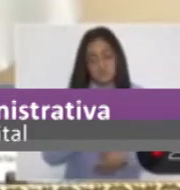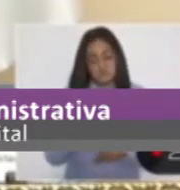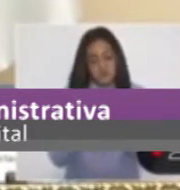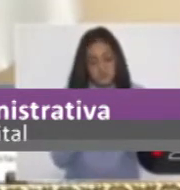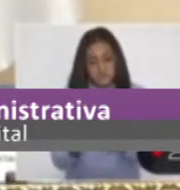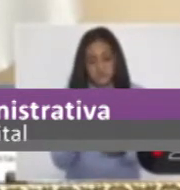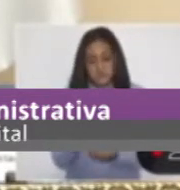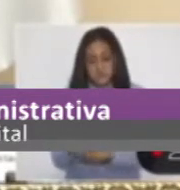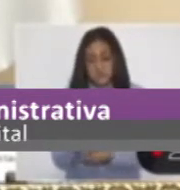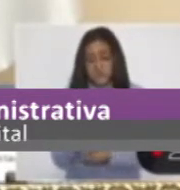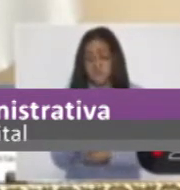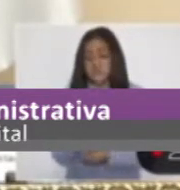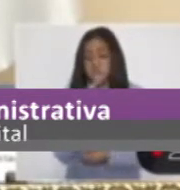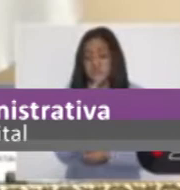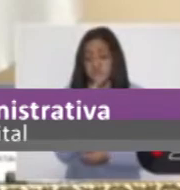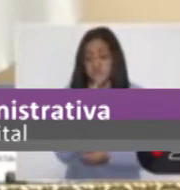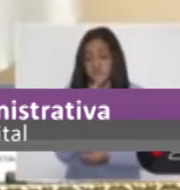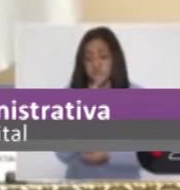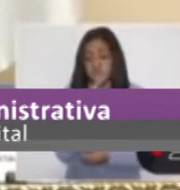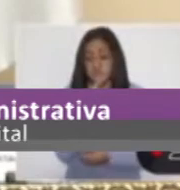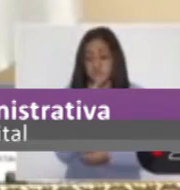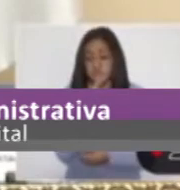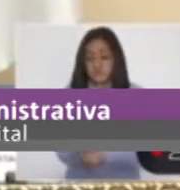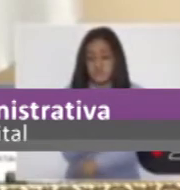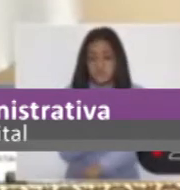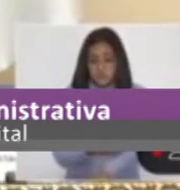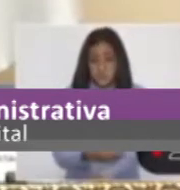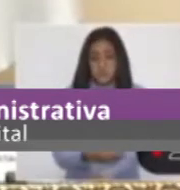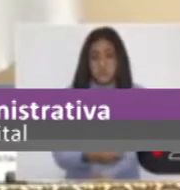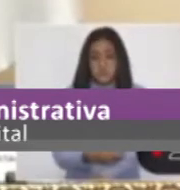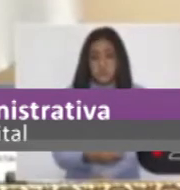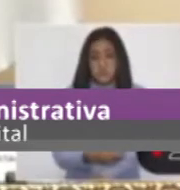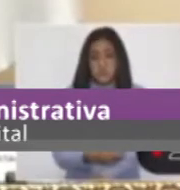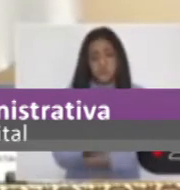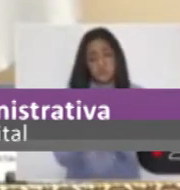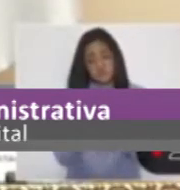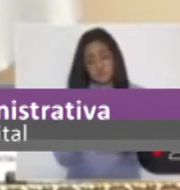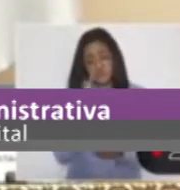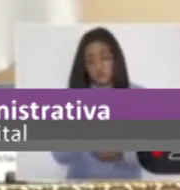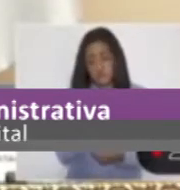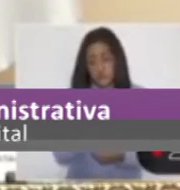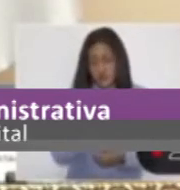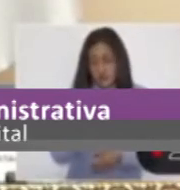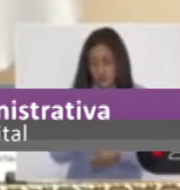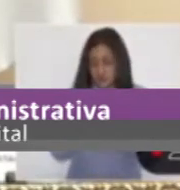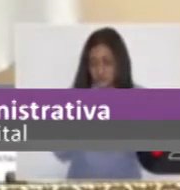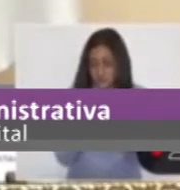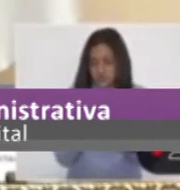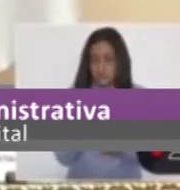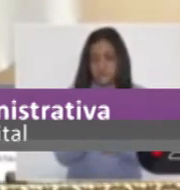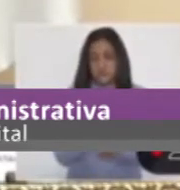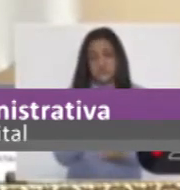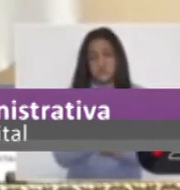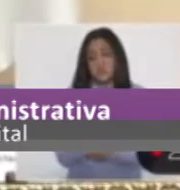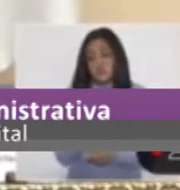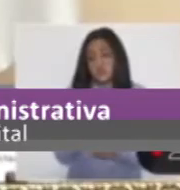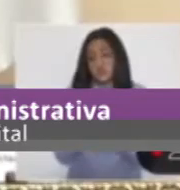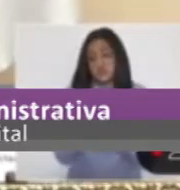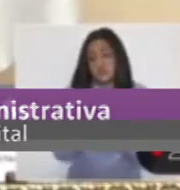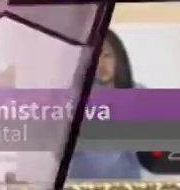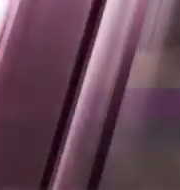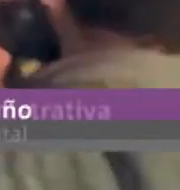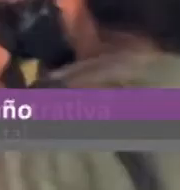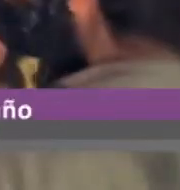y lamentó la muerte del menor de 13 años, quien recién había ingresado a la secundaria, y envió sus condolencias en lo personal y como gobierno a los